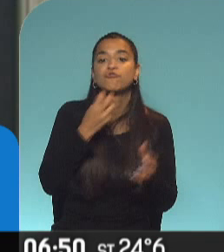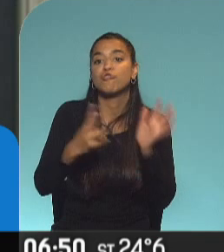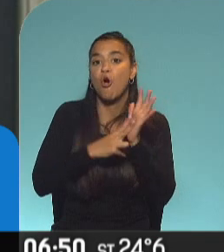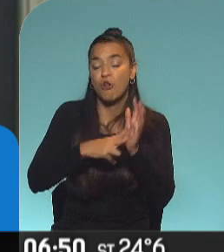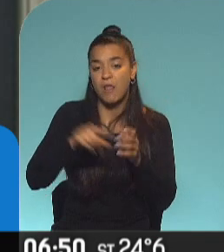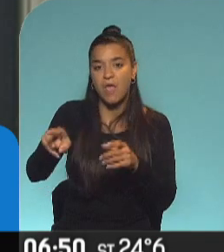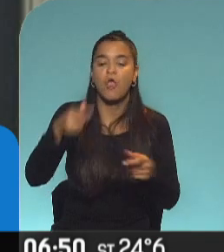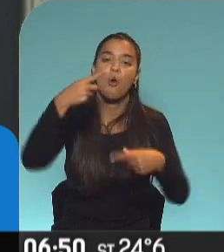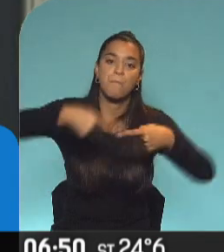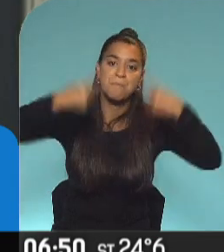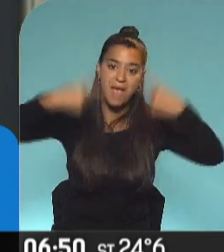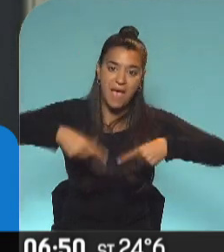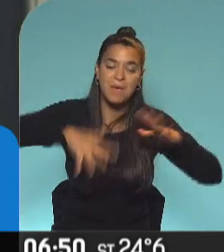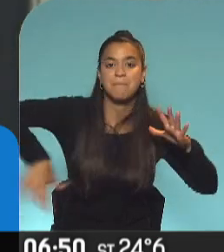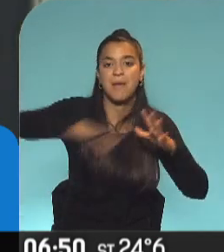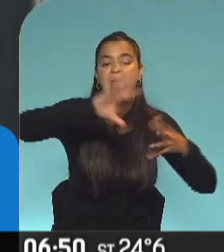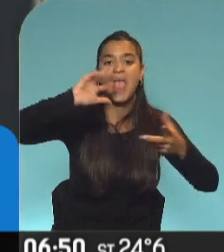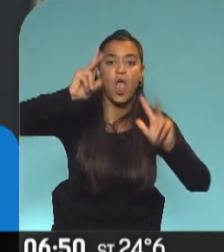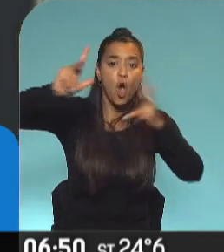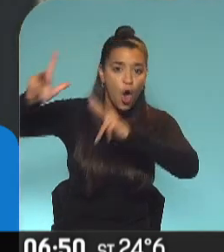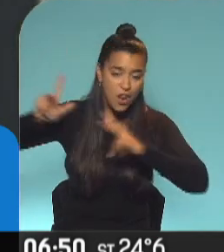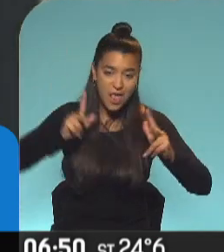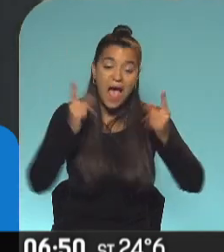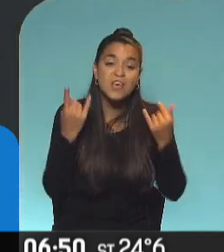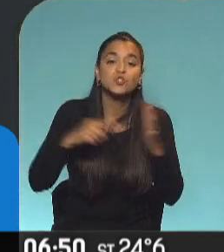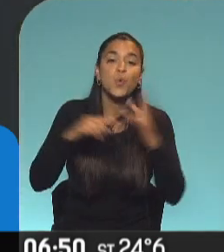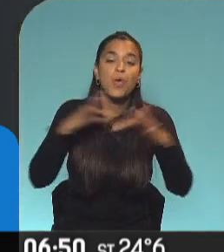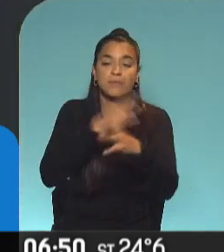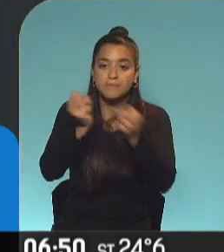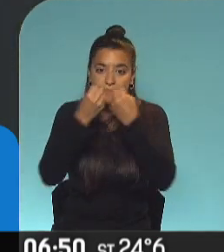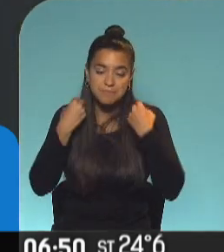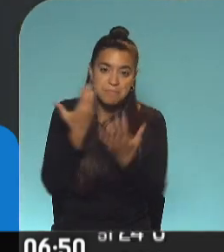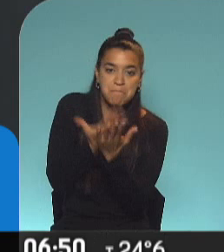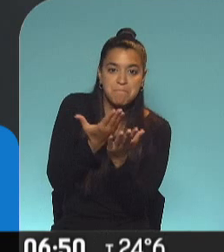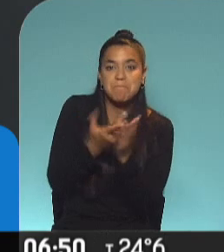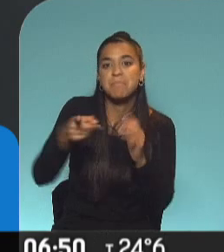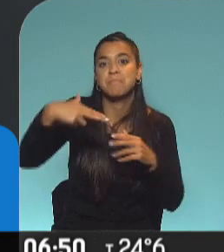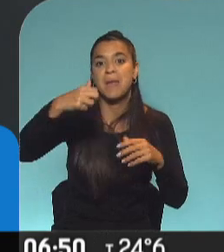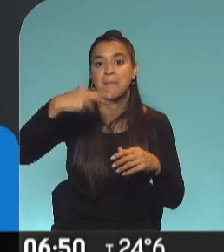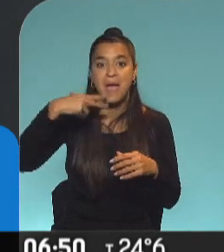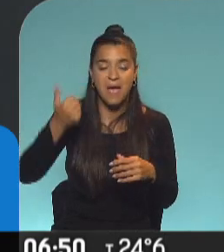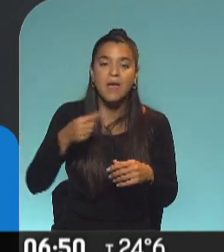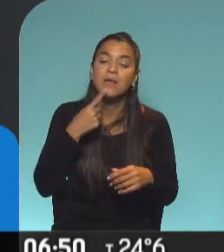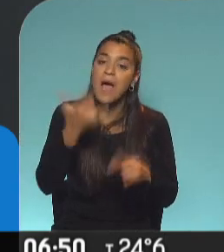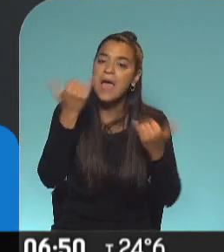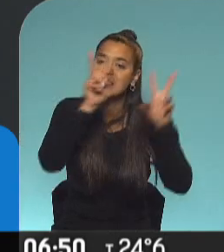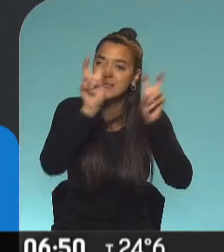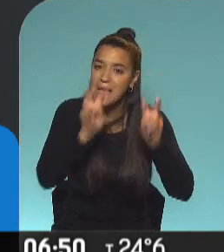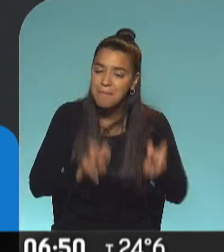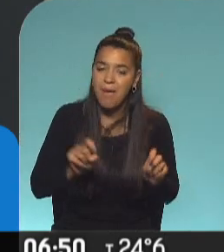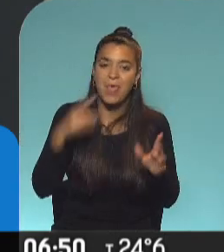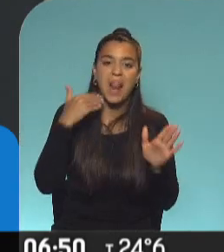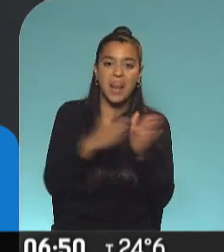peajes, los parques eólicos y las sociedades ocultas que aparecen en los Panama Papers son algunos de los temas que abordará el